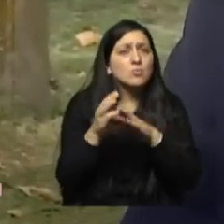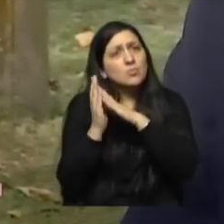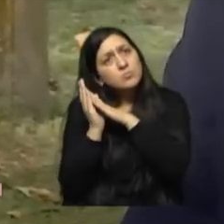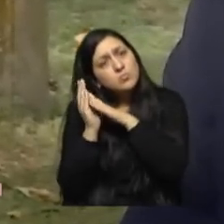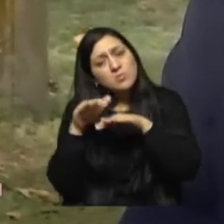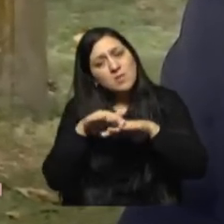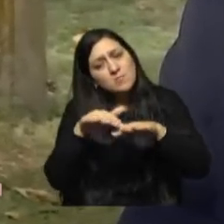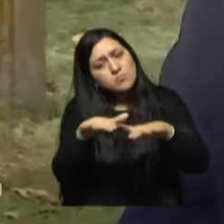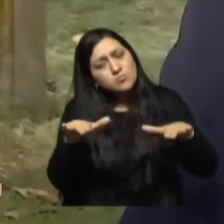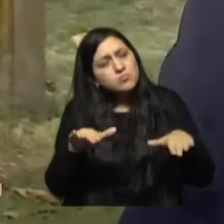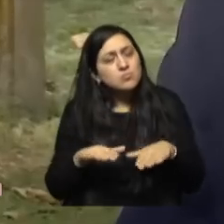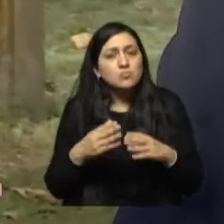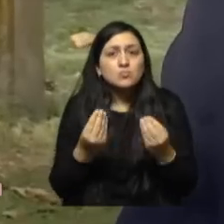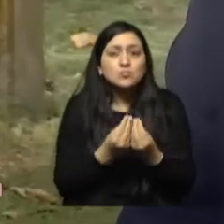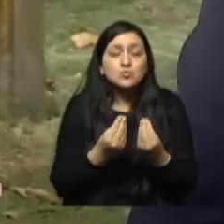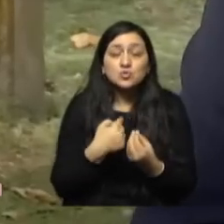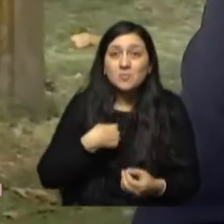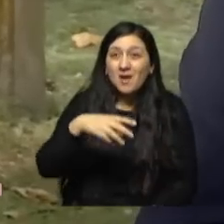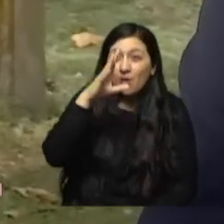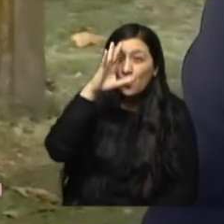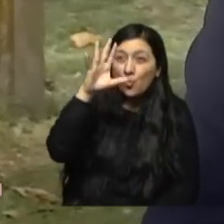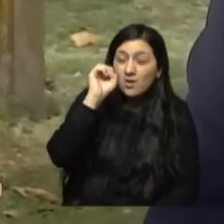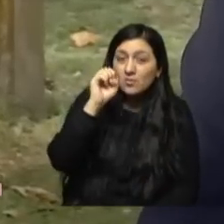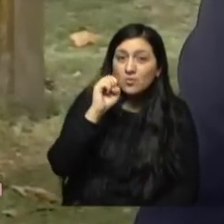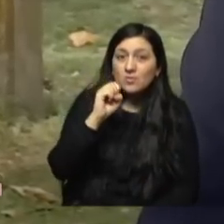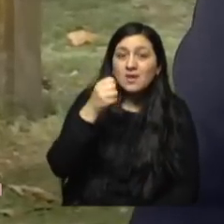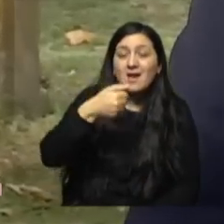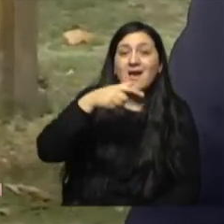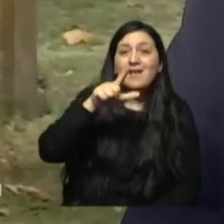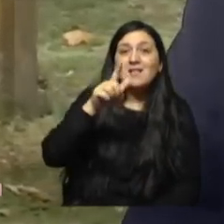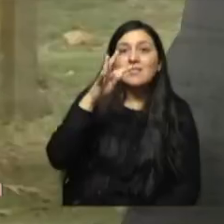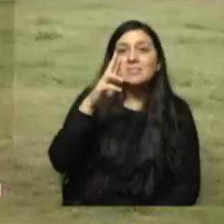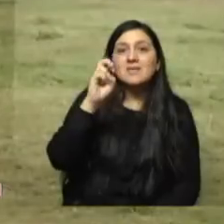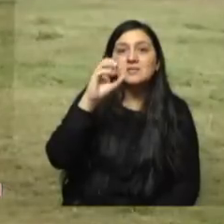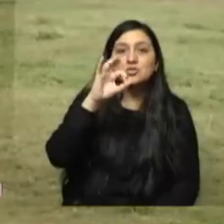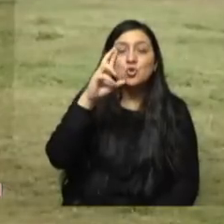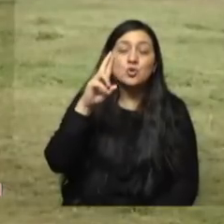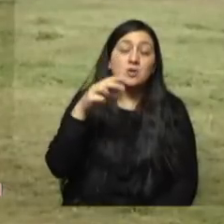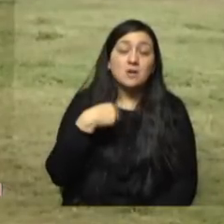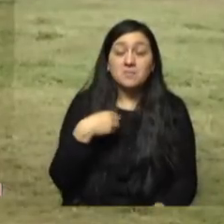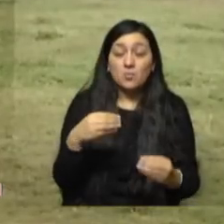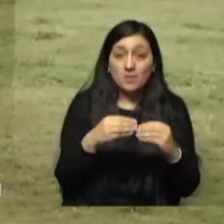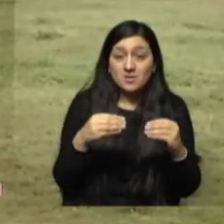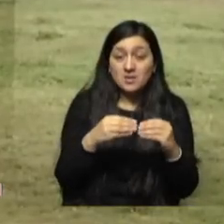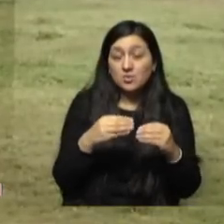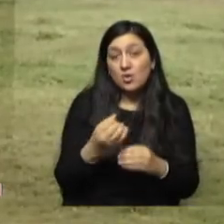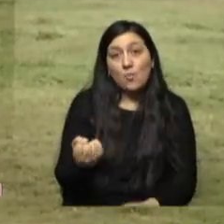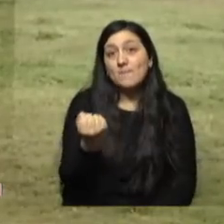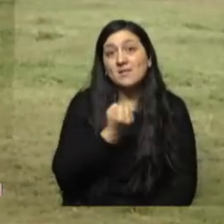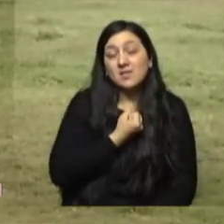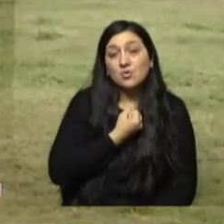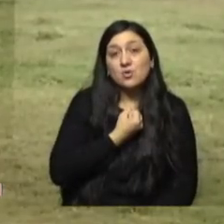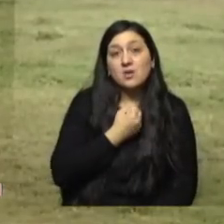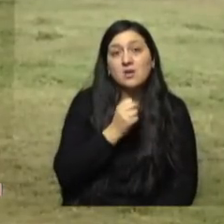Entre los que estaba, que más recuerdo, Meme Altesor, compañero que lo mataron en